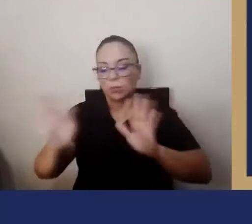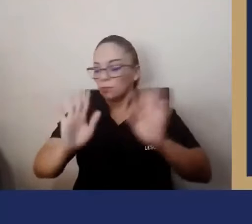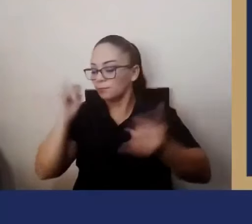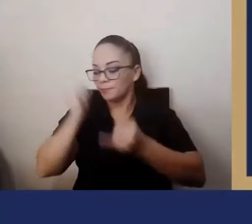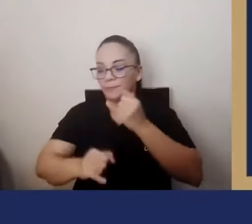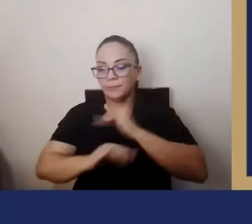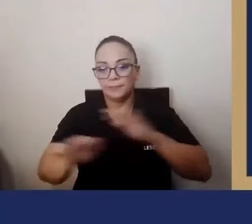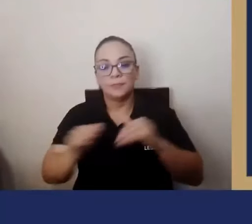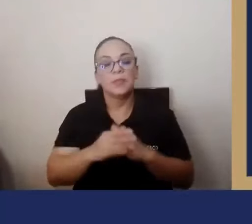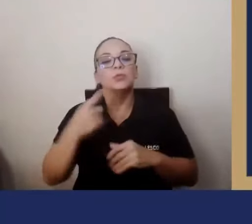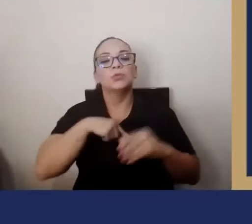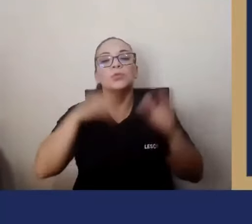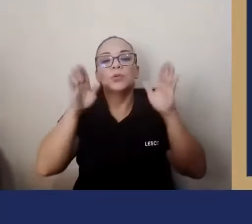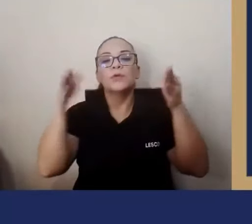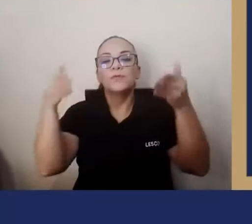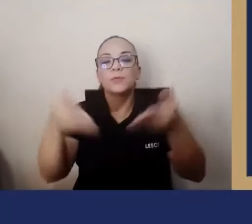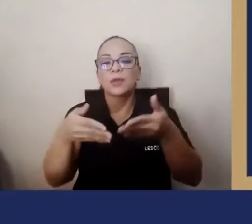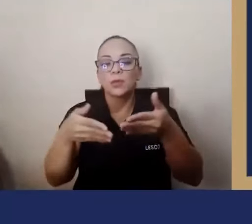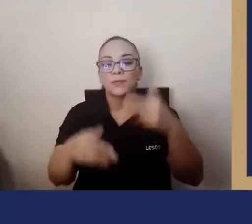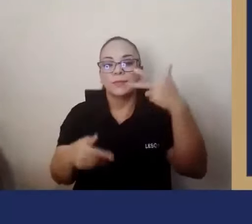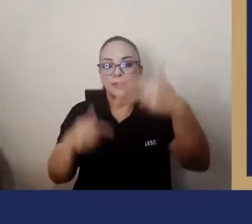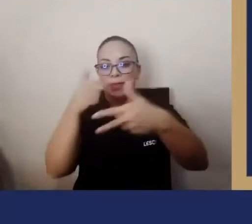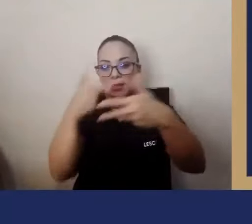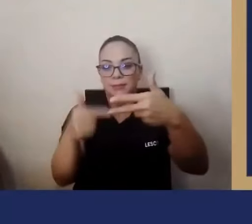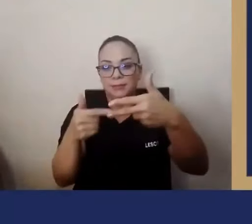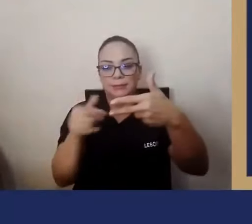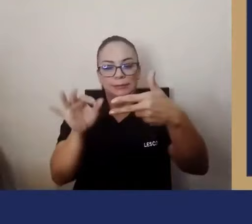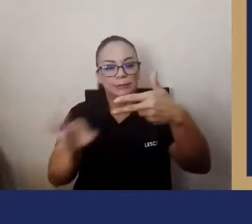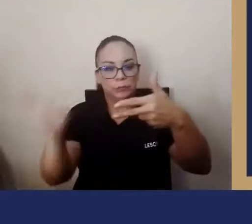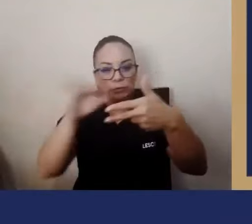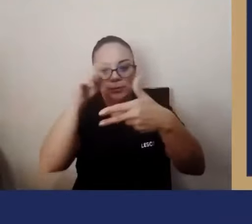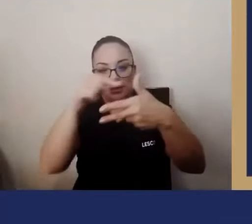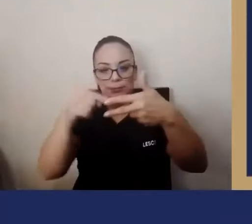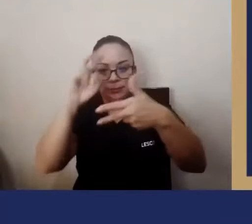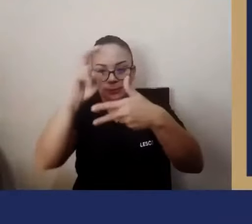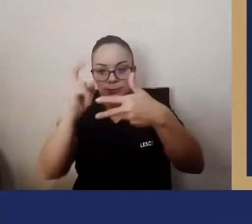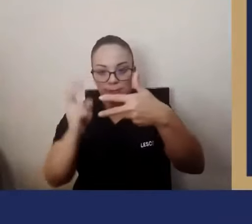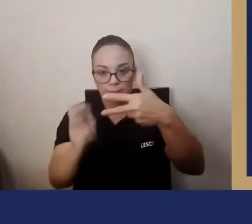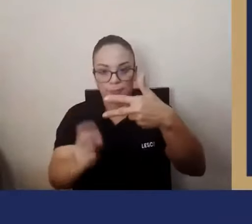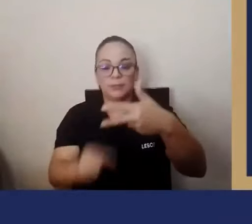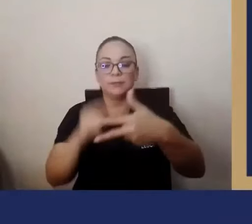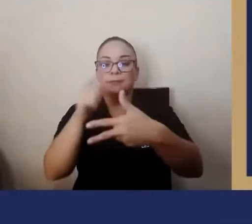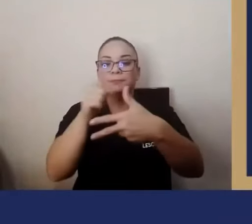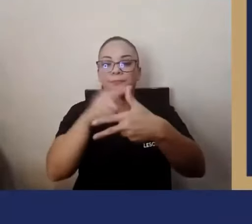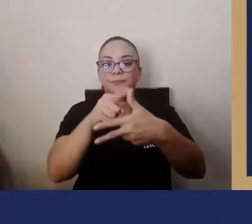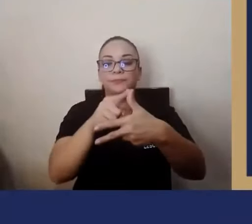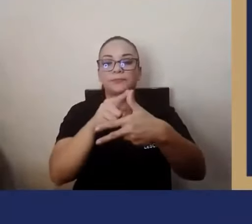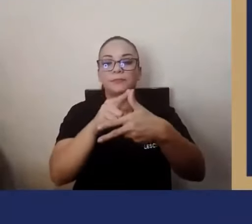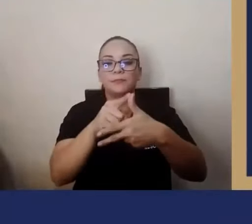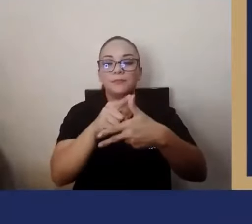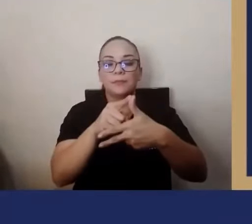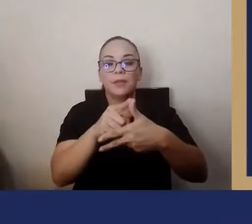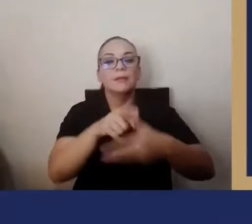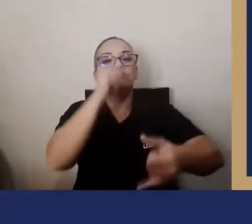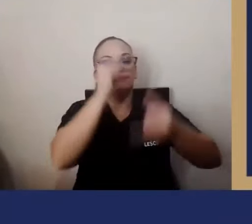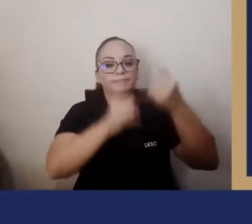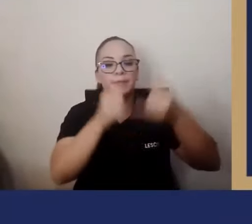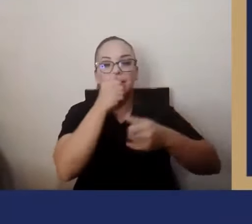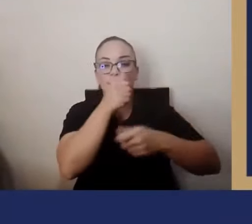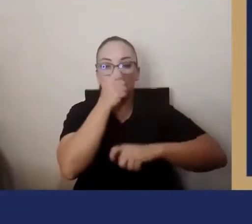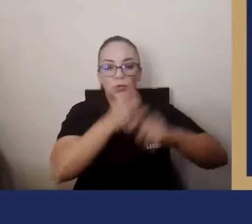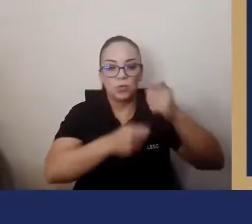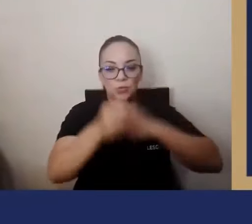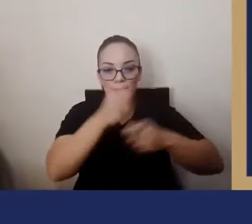enfocado desde tres pilares fundamentales. El primero de ellos es el combate al narcotráfico.